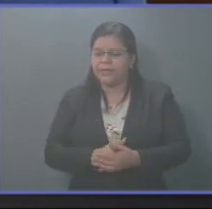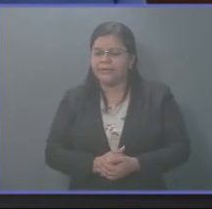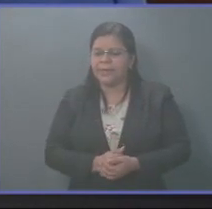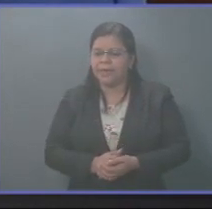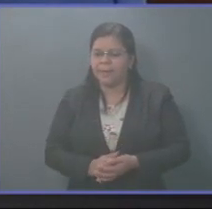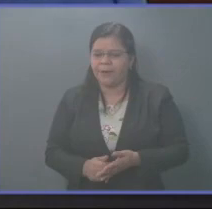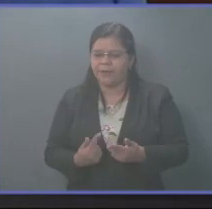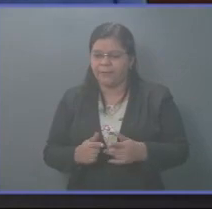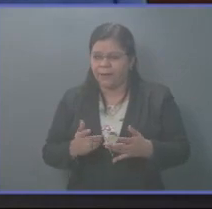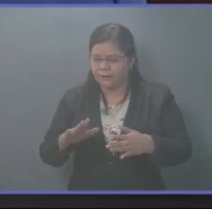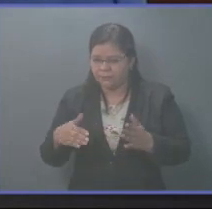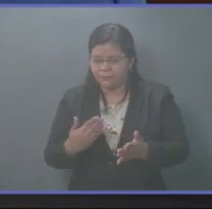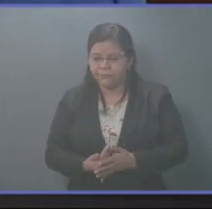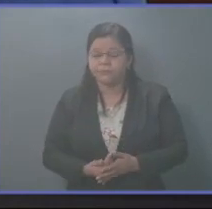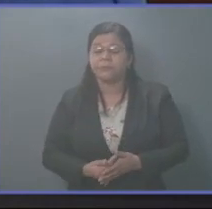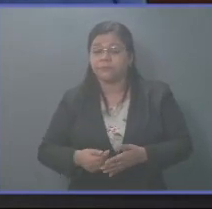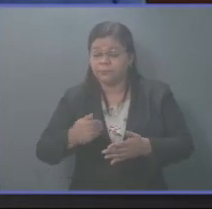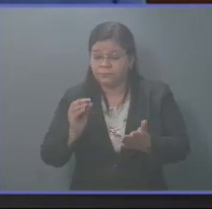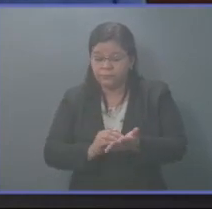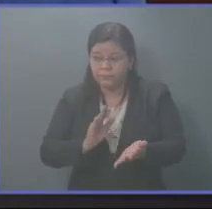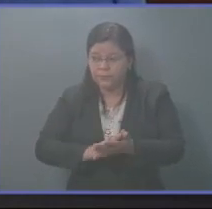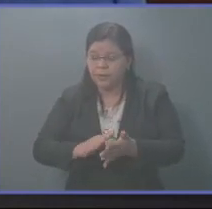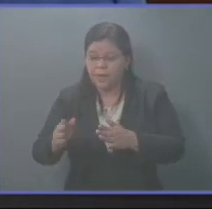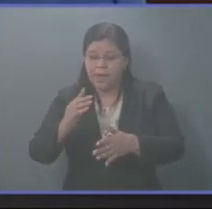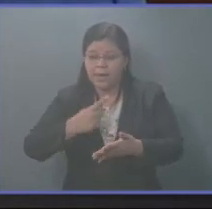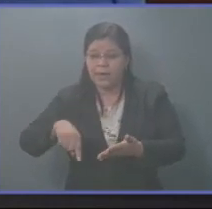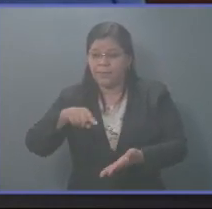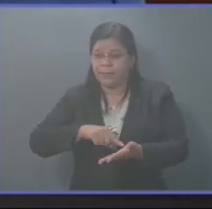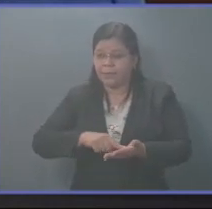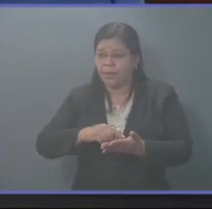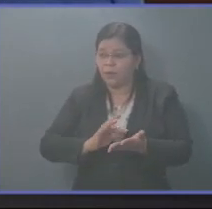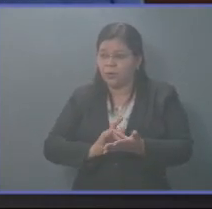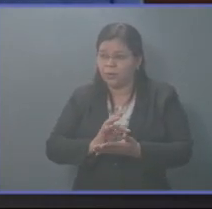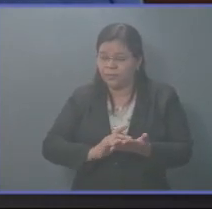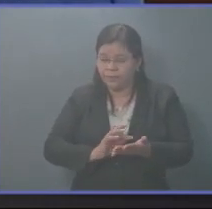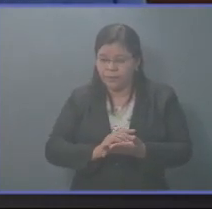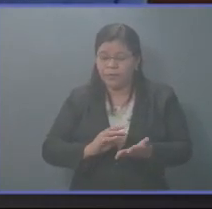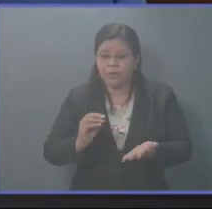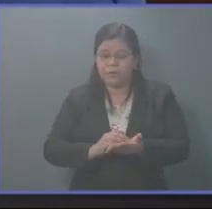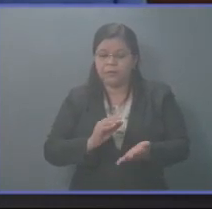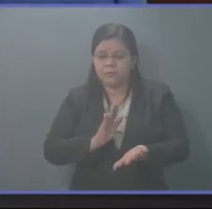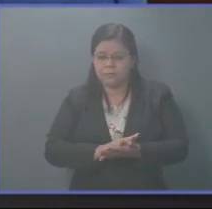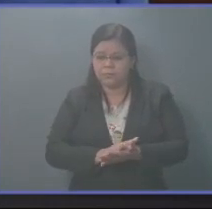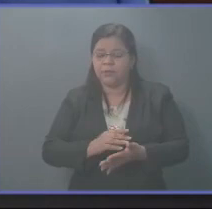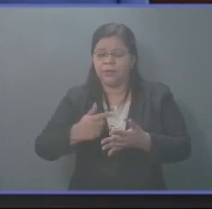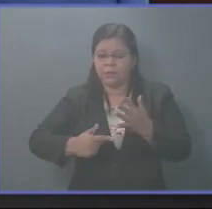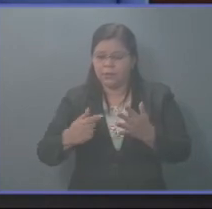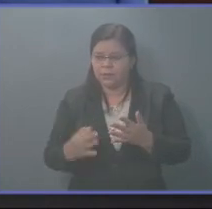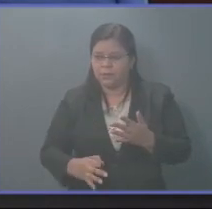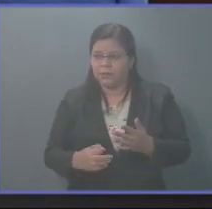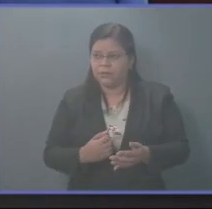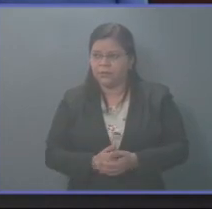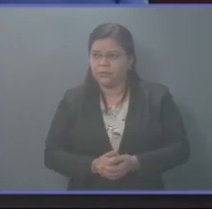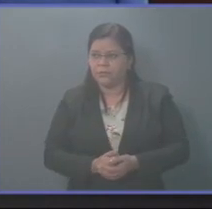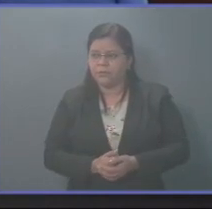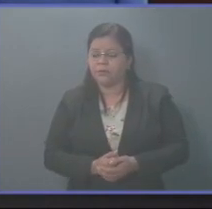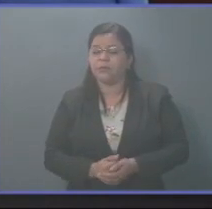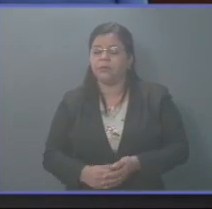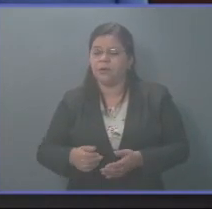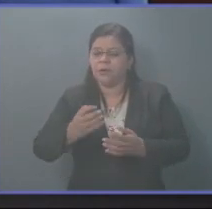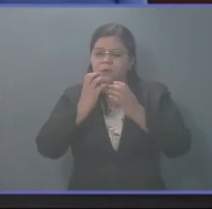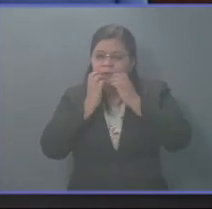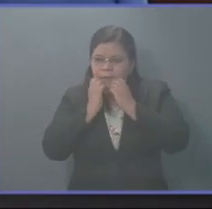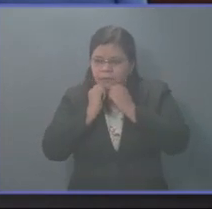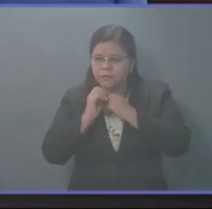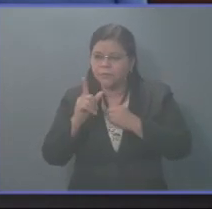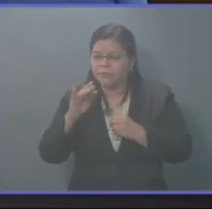del capital contable neto, el cual se determinará deduciendo el capital contable, las reservas establecidas por ley, tales como reserva legal, reserva laboral,